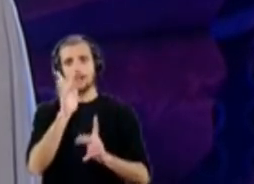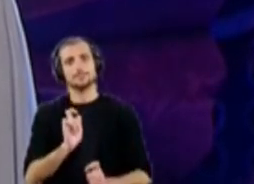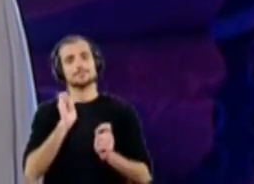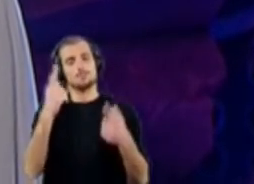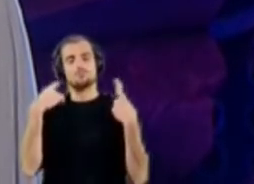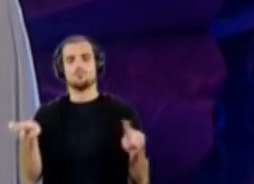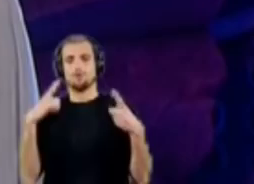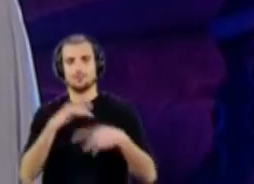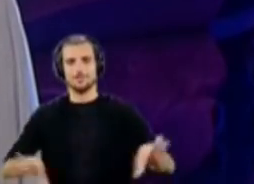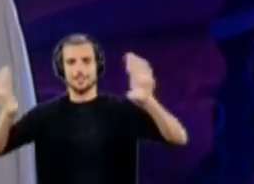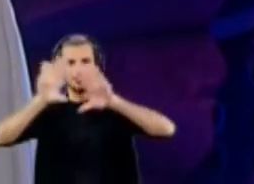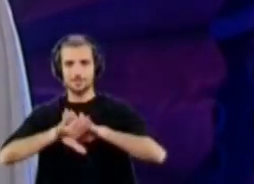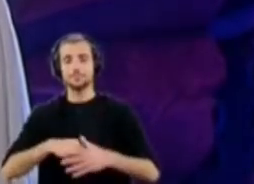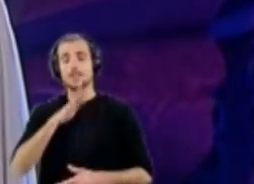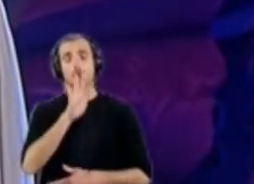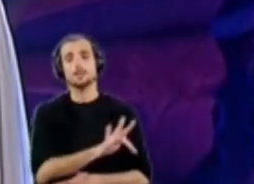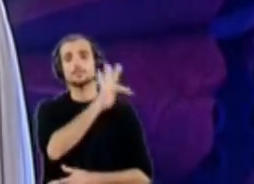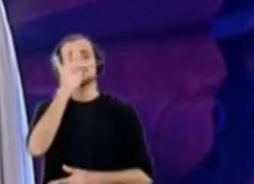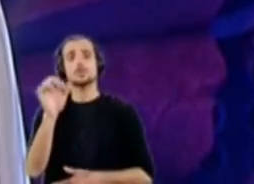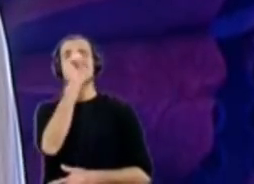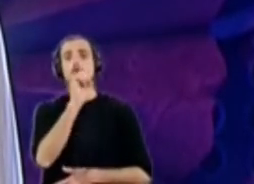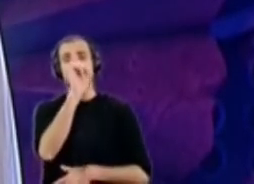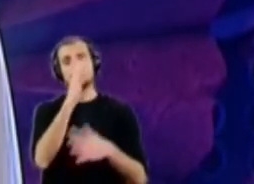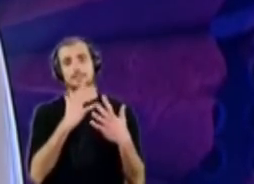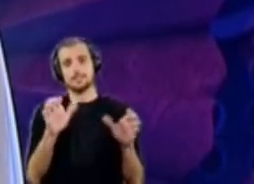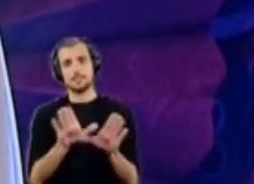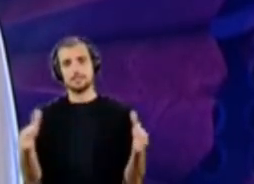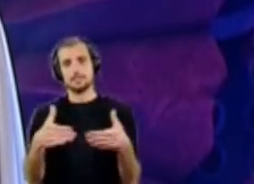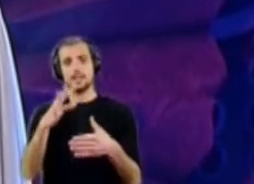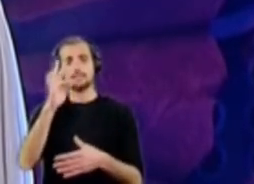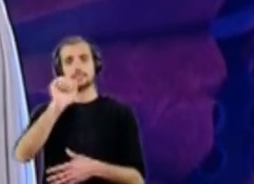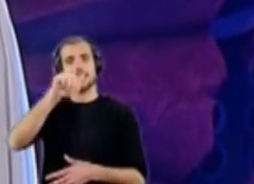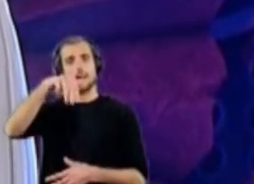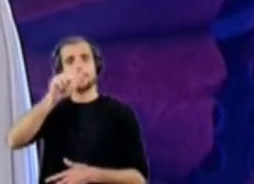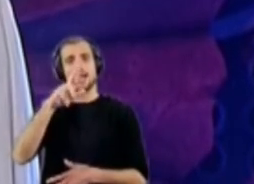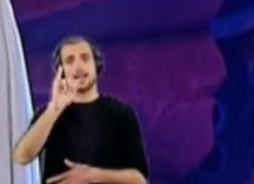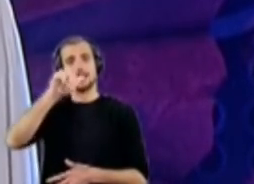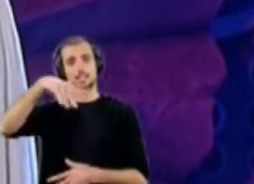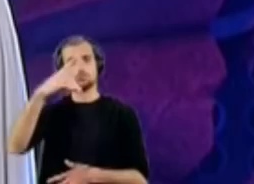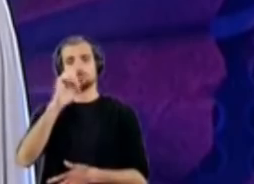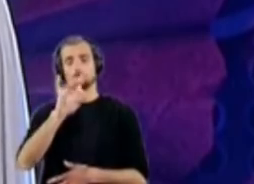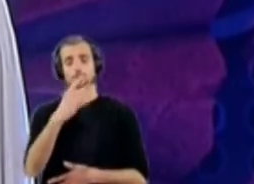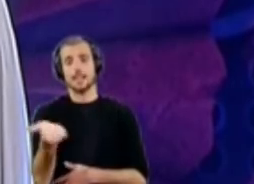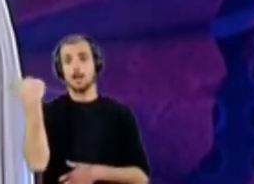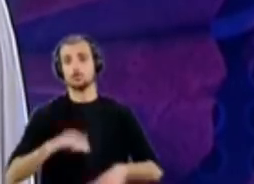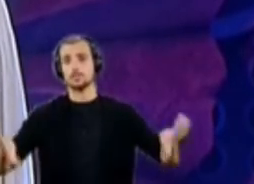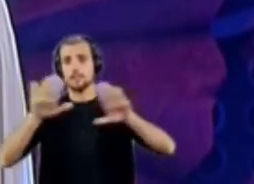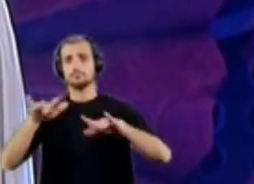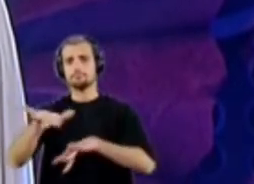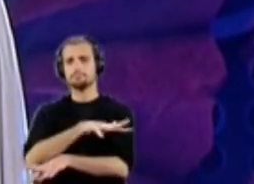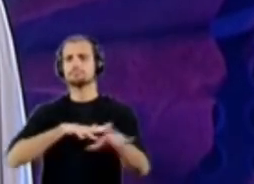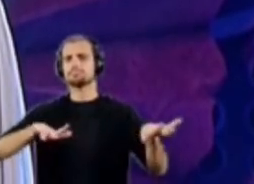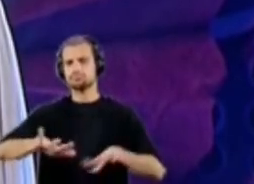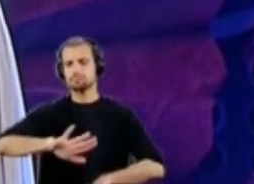noche. Y vamos con la orquesta Tamarindo, que ya anoche sonó en el mogollón de Las Palmas de Gran Canaria, y ellos llevan desde los